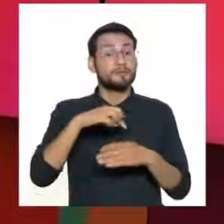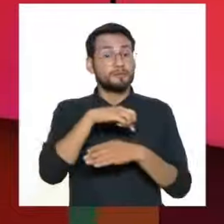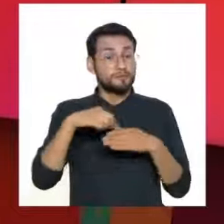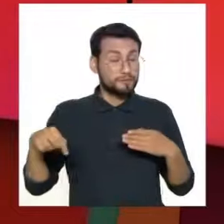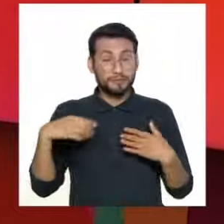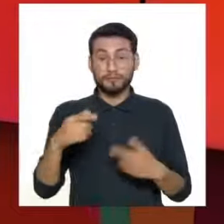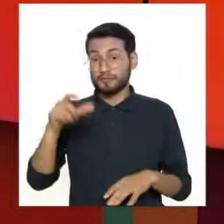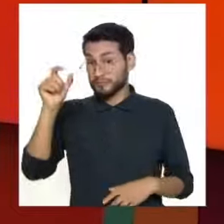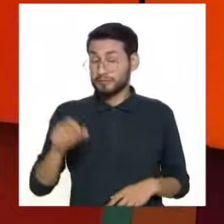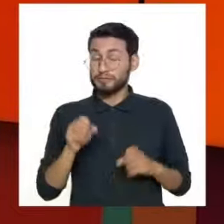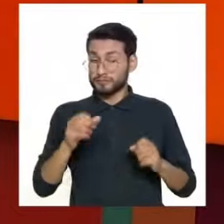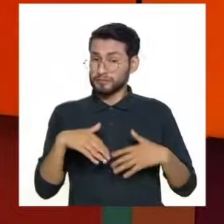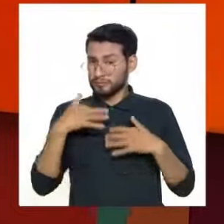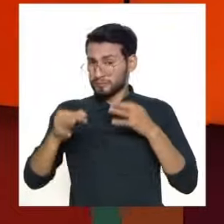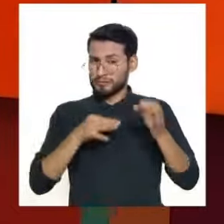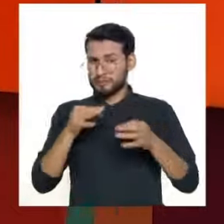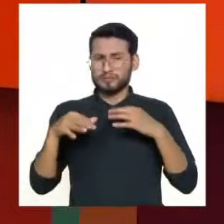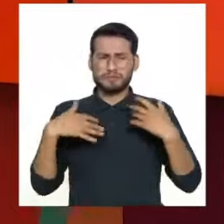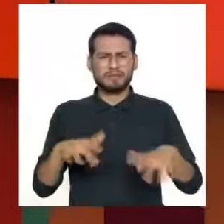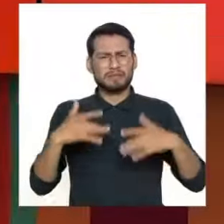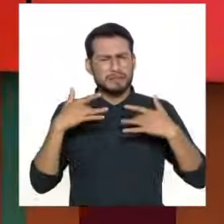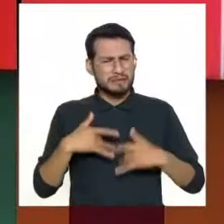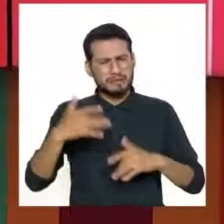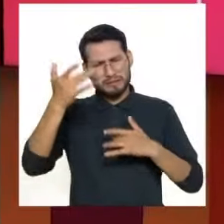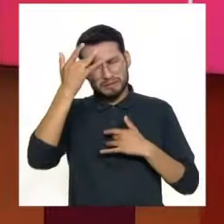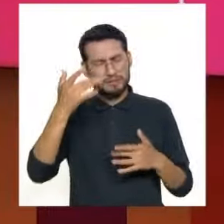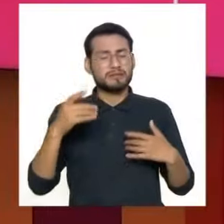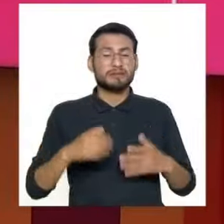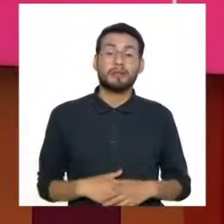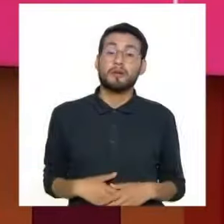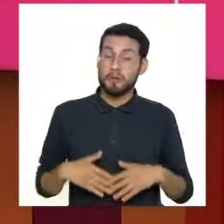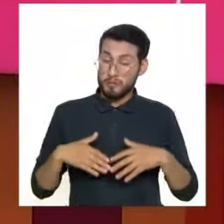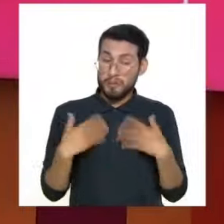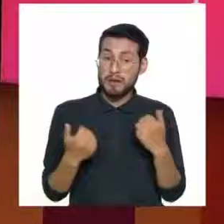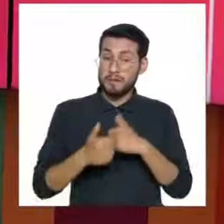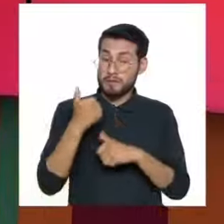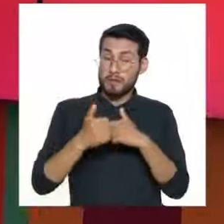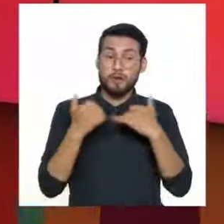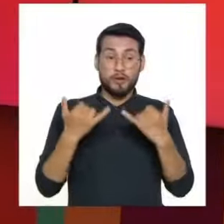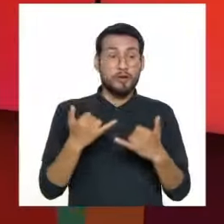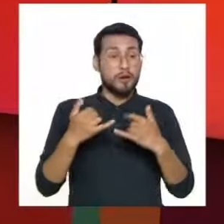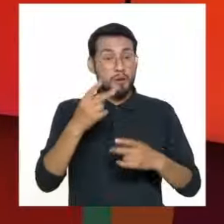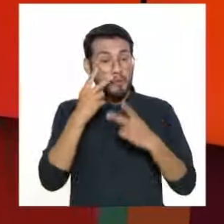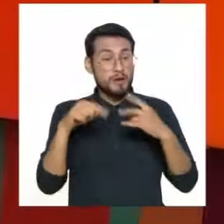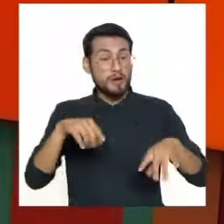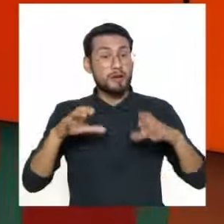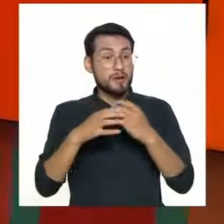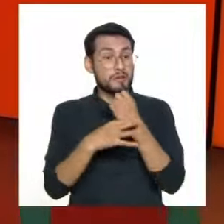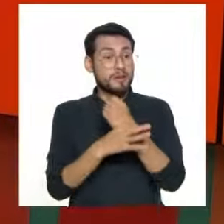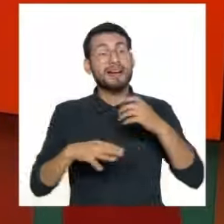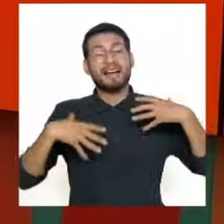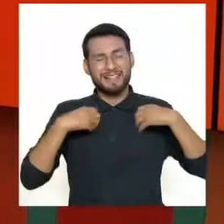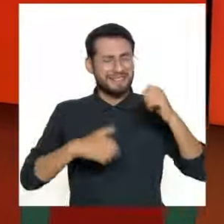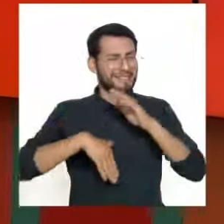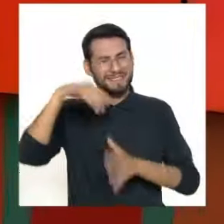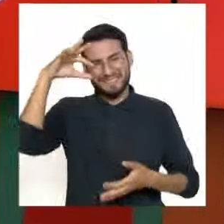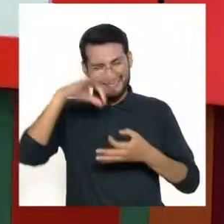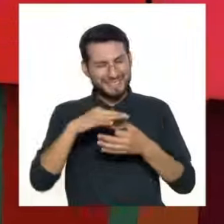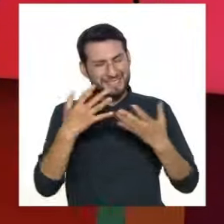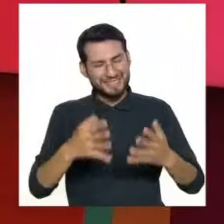profesional a un especialista para hablar de este drama de esta enfermedad que tiene factores de riesgo que hoy los veremos en cuerpo médico donde la salud Está más